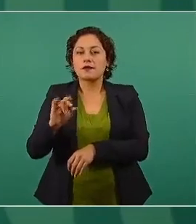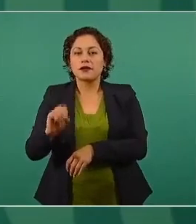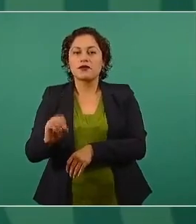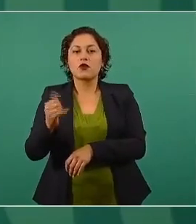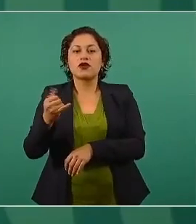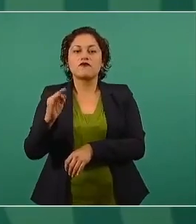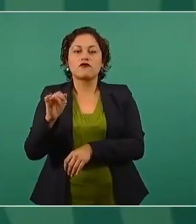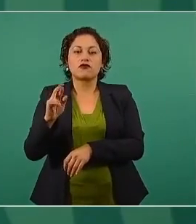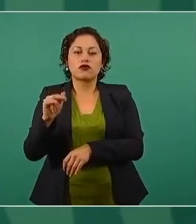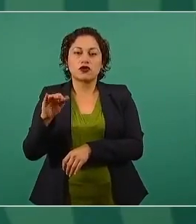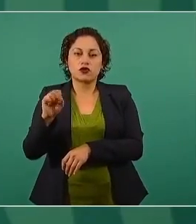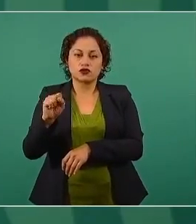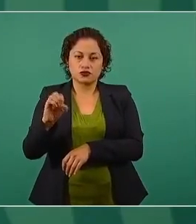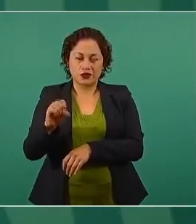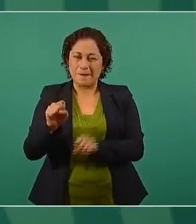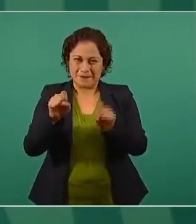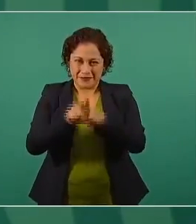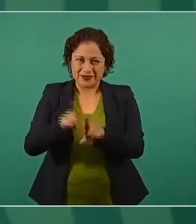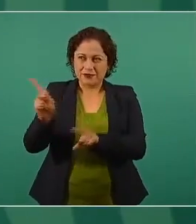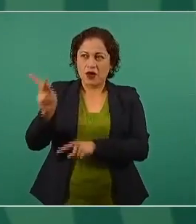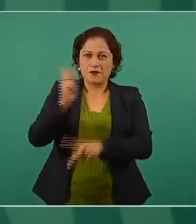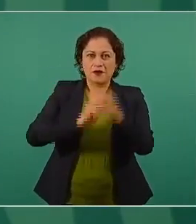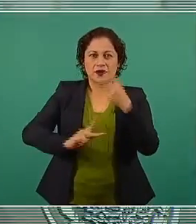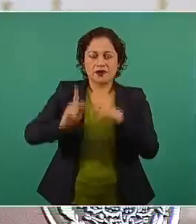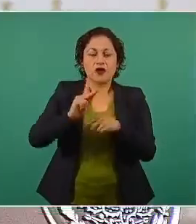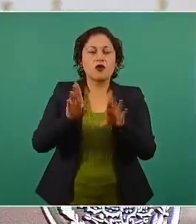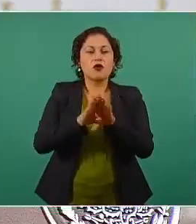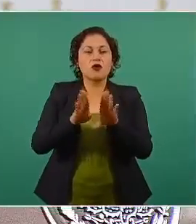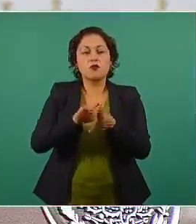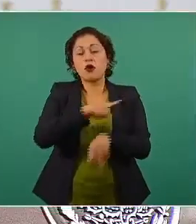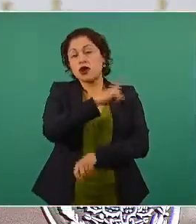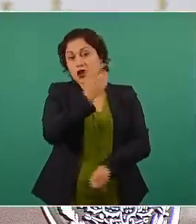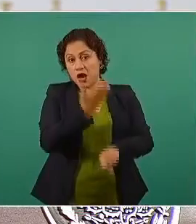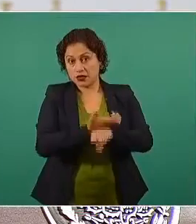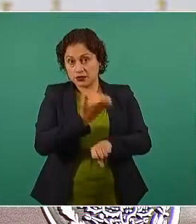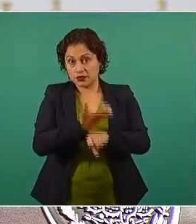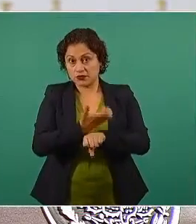de cómo decidieron en Estados Unidos